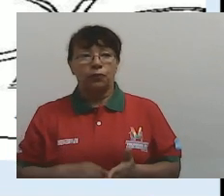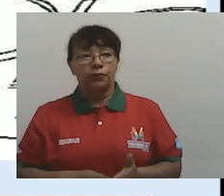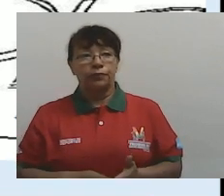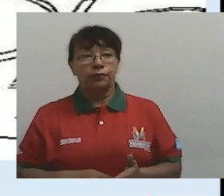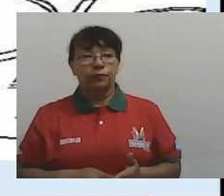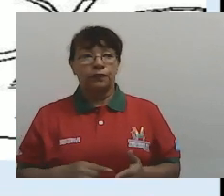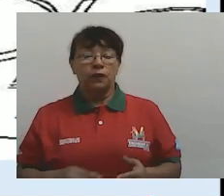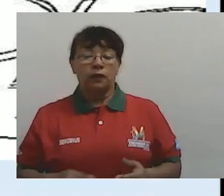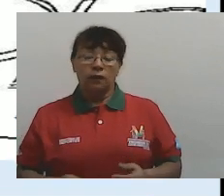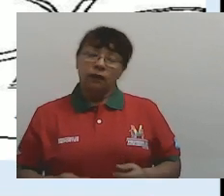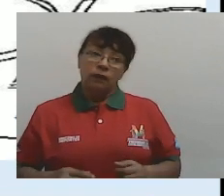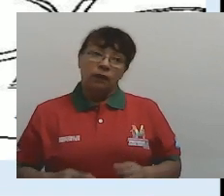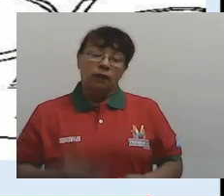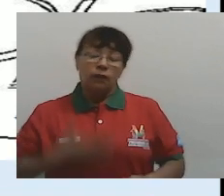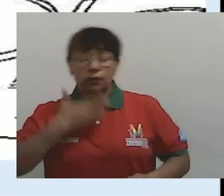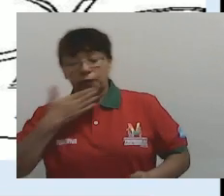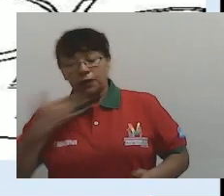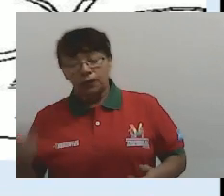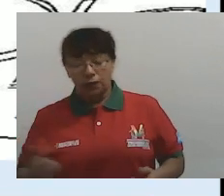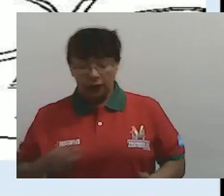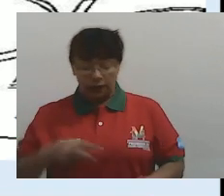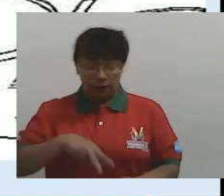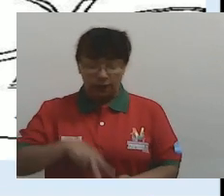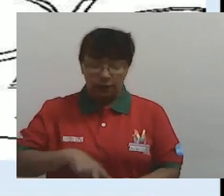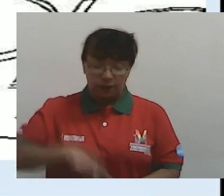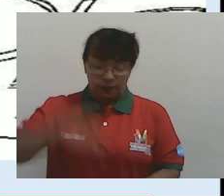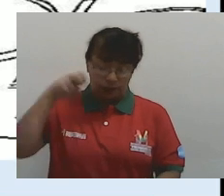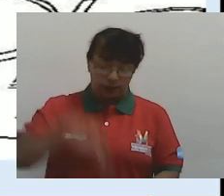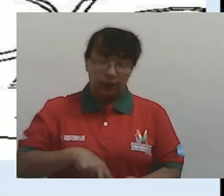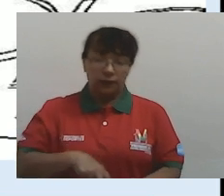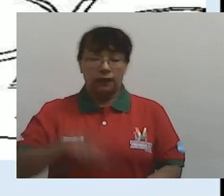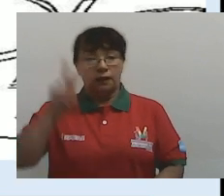saltan 5 puntos. ¿Cuántos